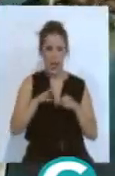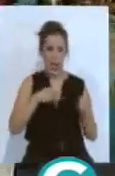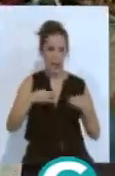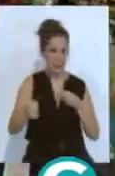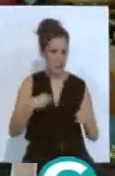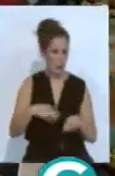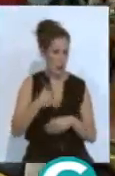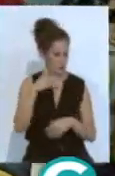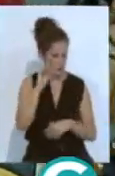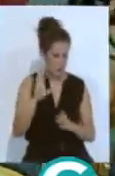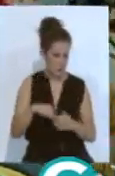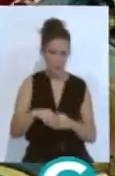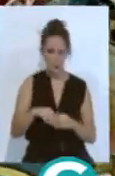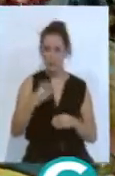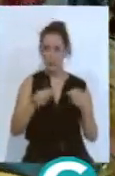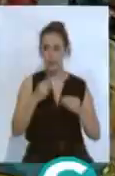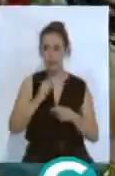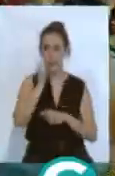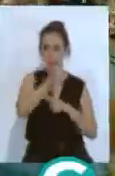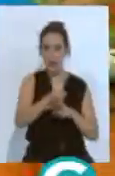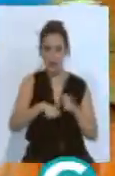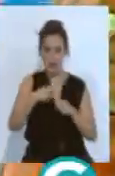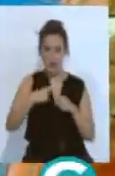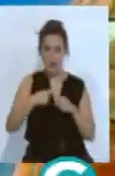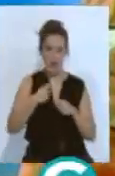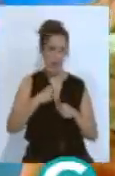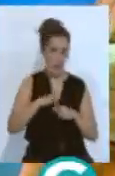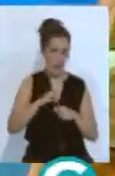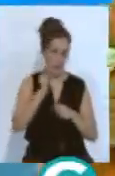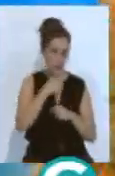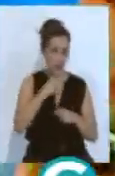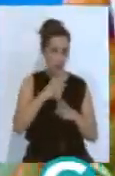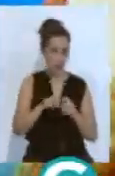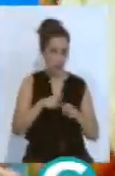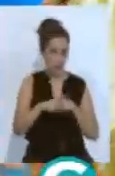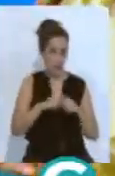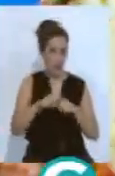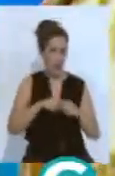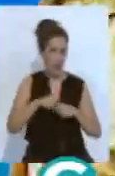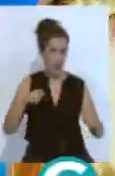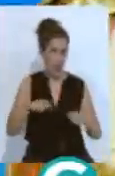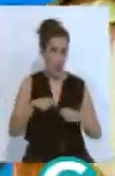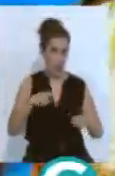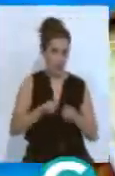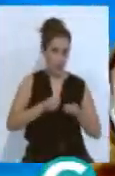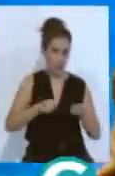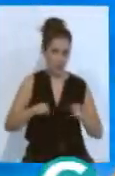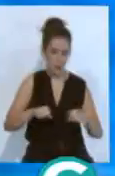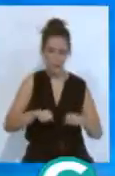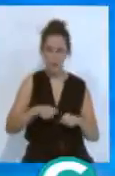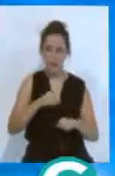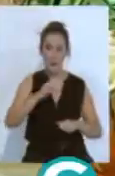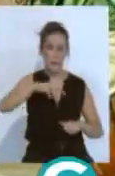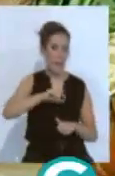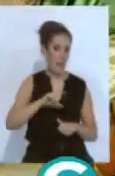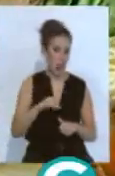De cartón, no sé qué, ya ves las redes de pescada del muelle, cuerda, y ves las cuerdas. Son es un espectáculo, Emilio trabajando no